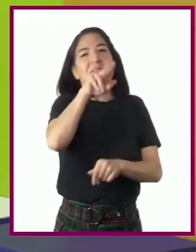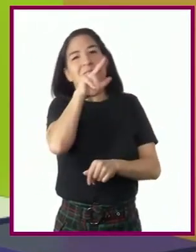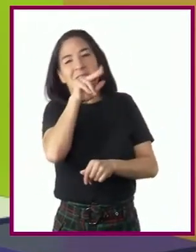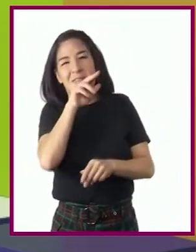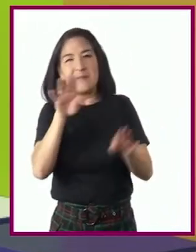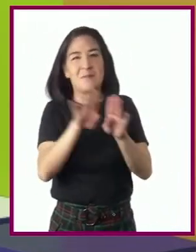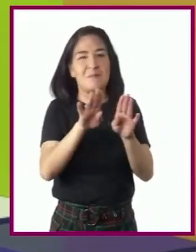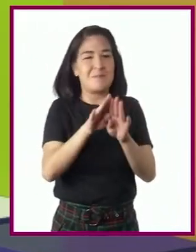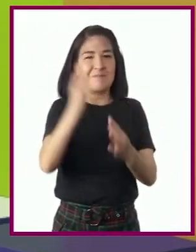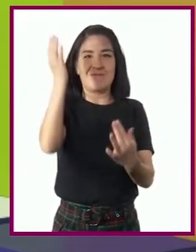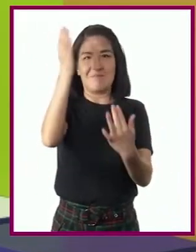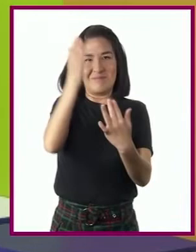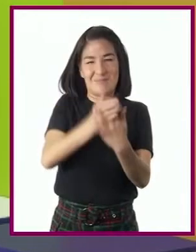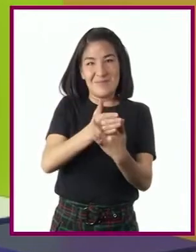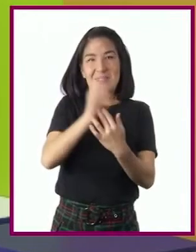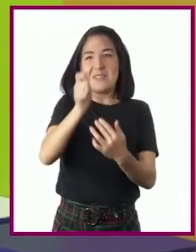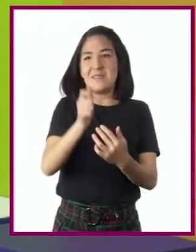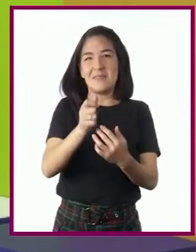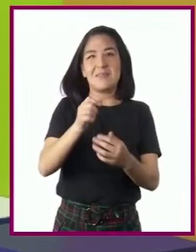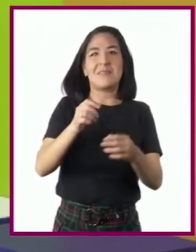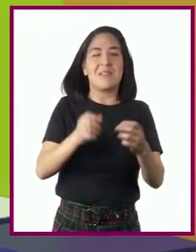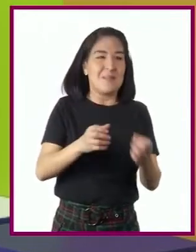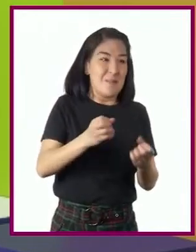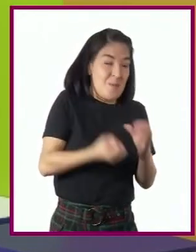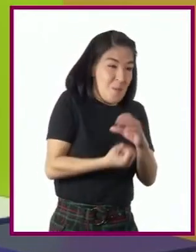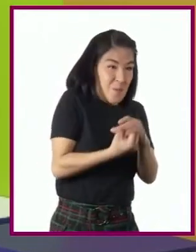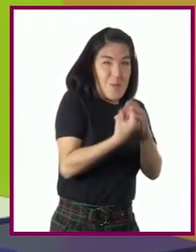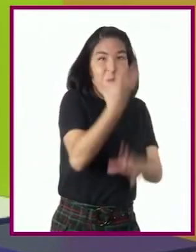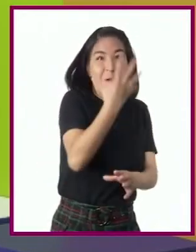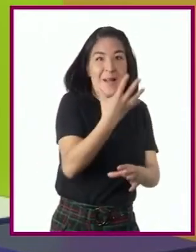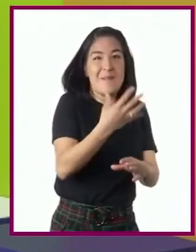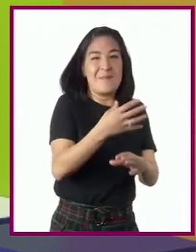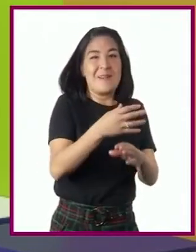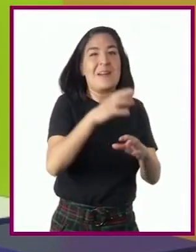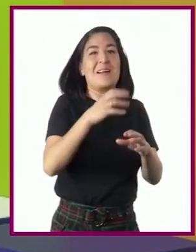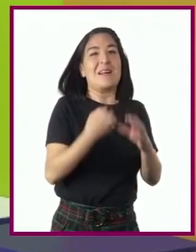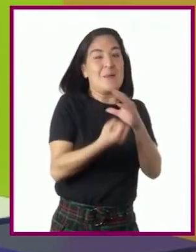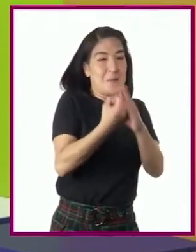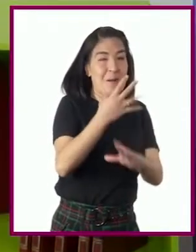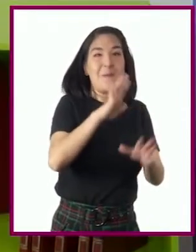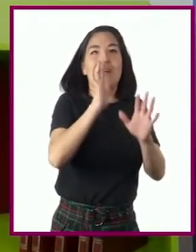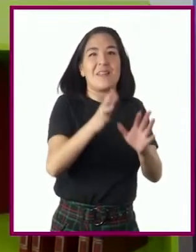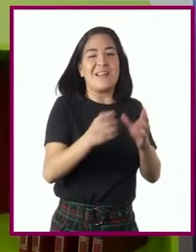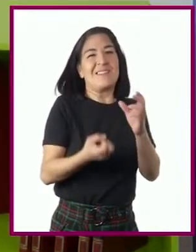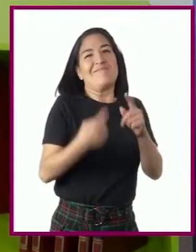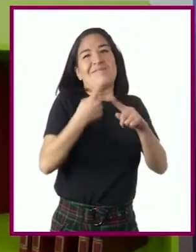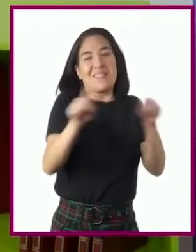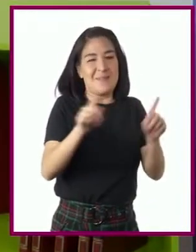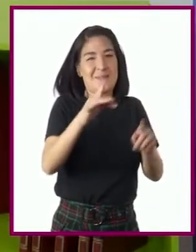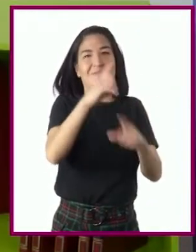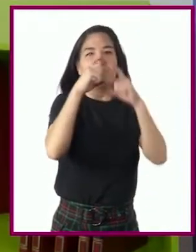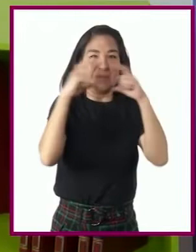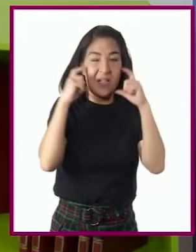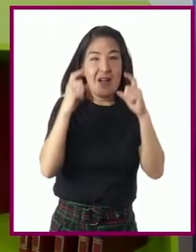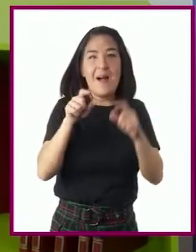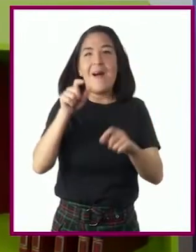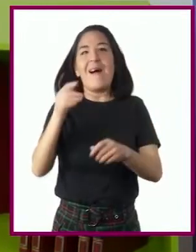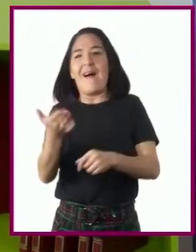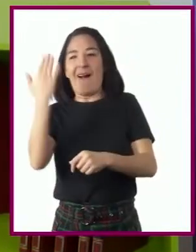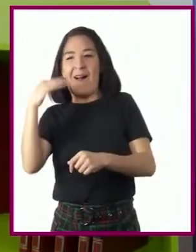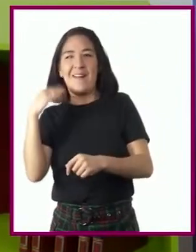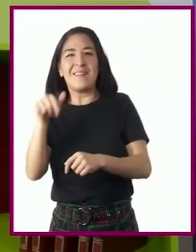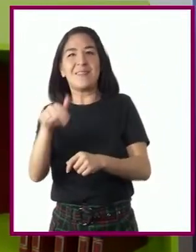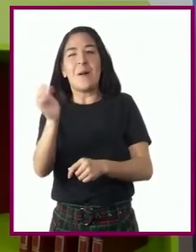dos realidades, la nueva que llegó y la que se fue y ya no está. Hay un sentimiento de pérdida que